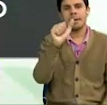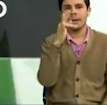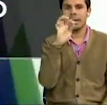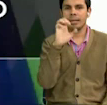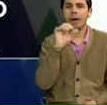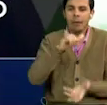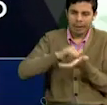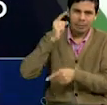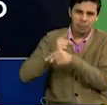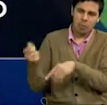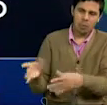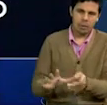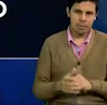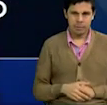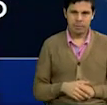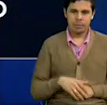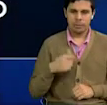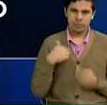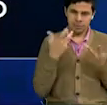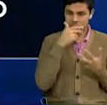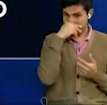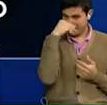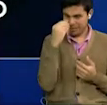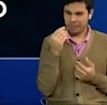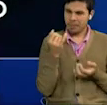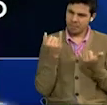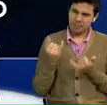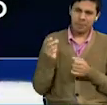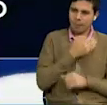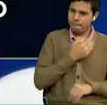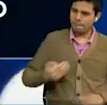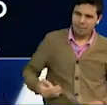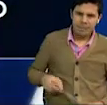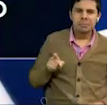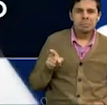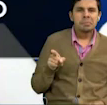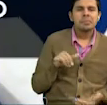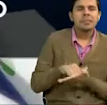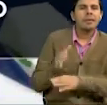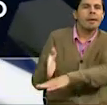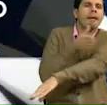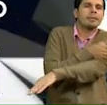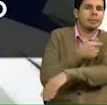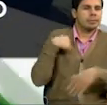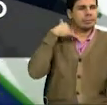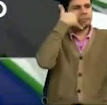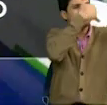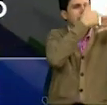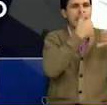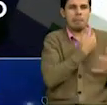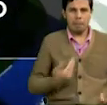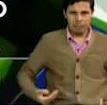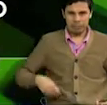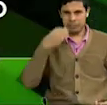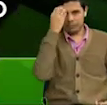Megateo. Yo quiero el nombre del presidente de la República, con quien estoy en contacto desde muy tempranas horas después